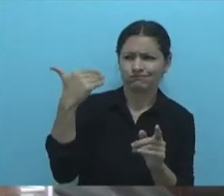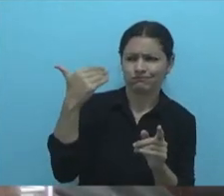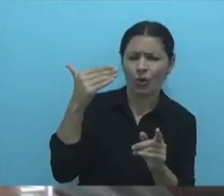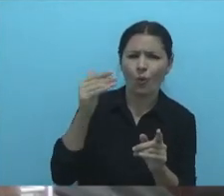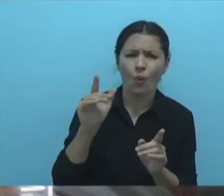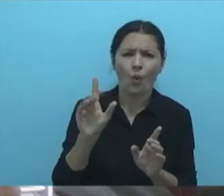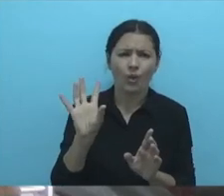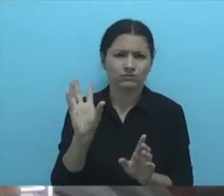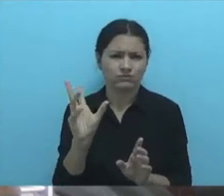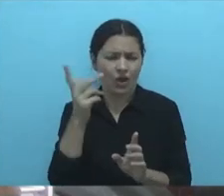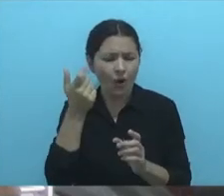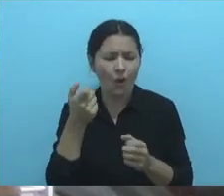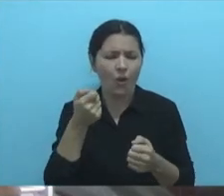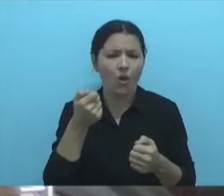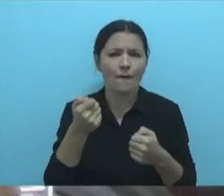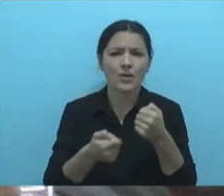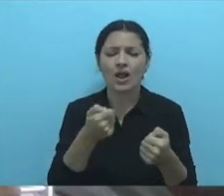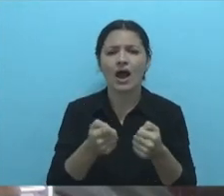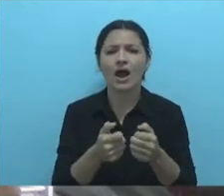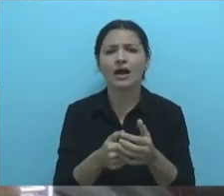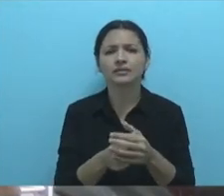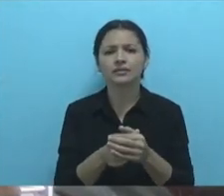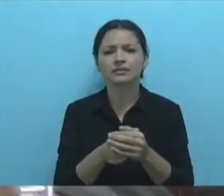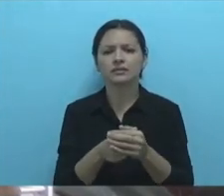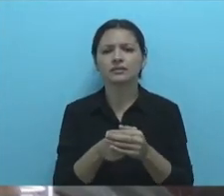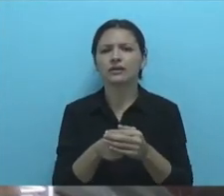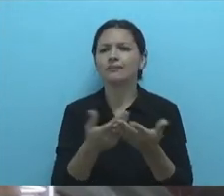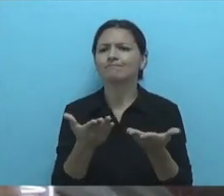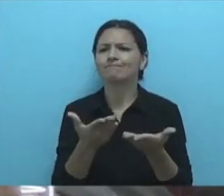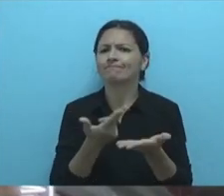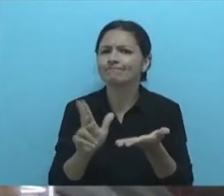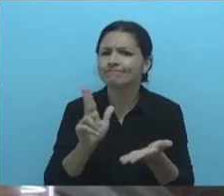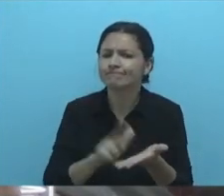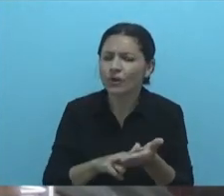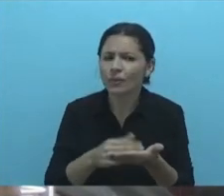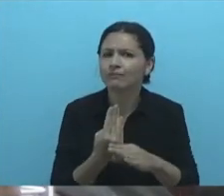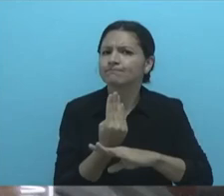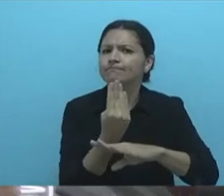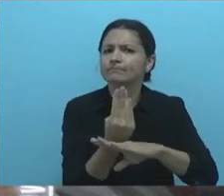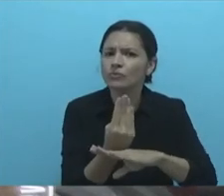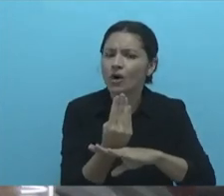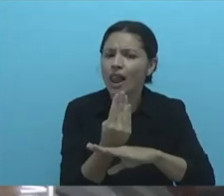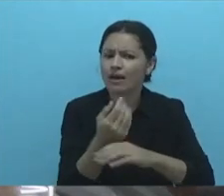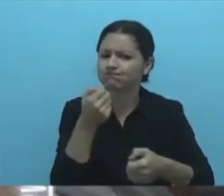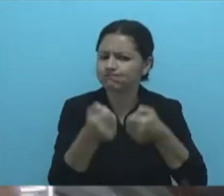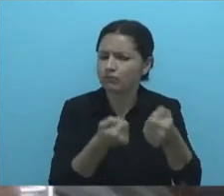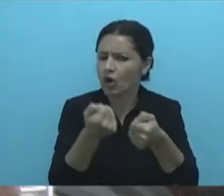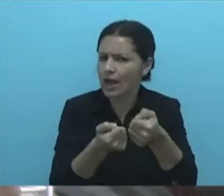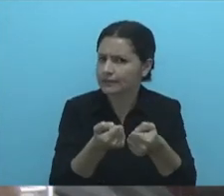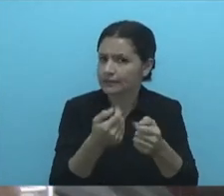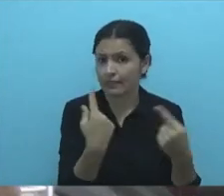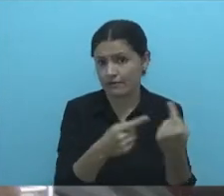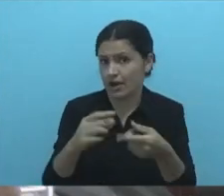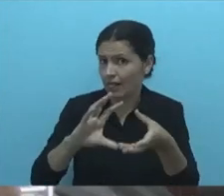discursos que son violentos discursos que vuelven a darle legitimidad a el ejercicio de esas formas de violencia